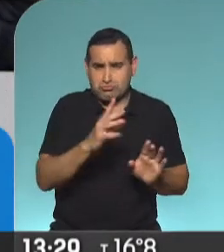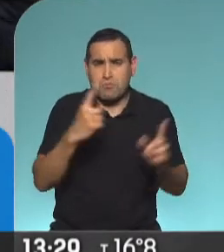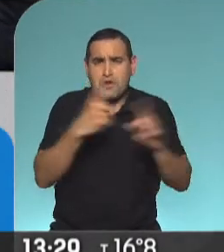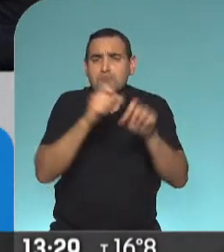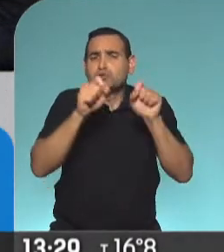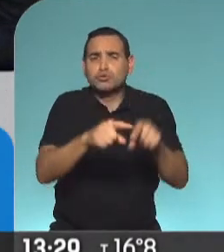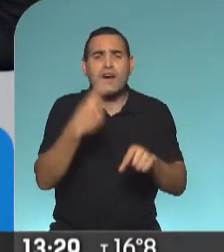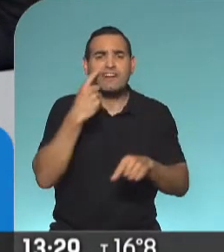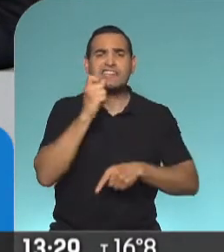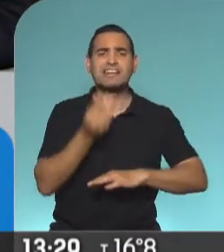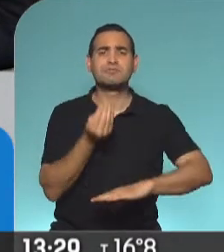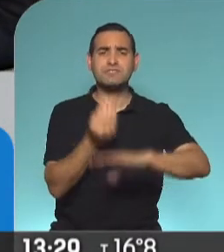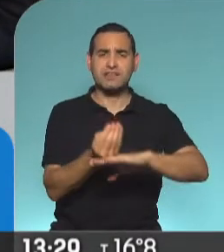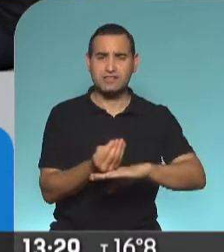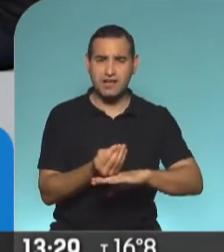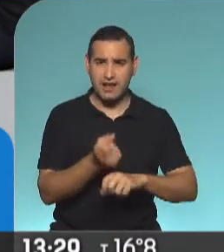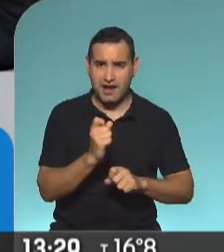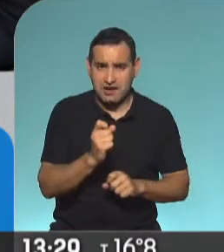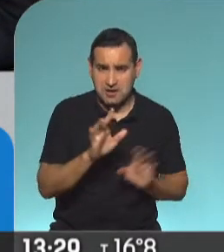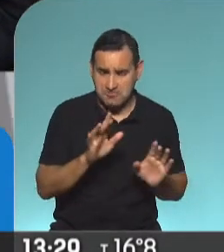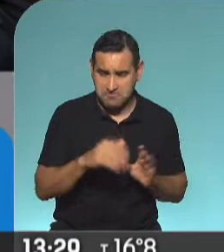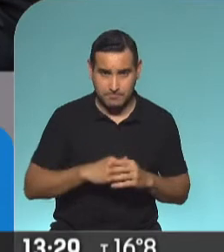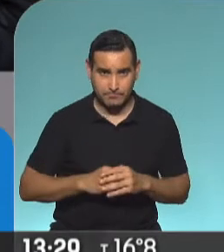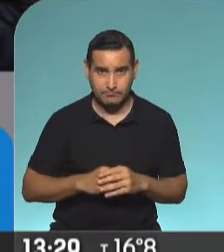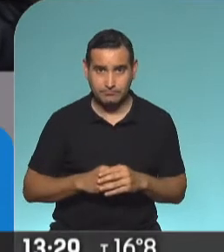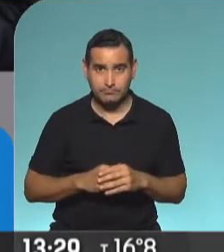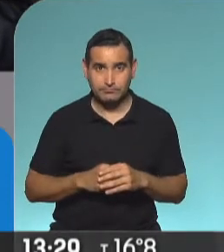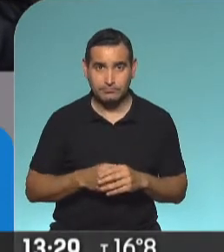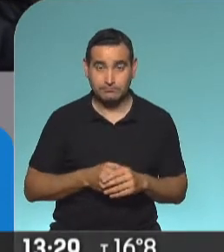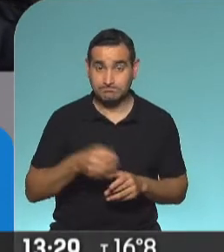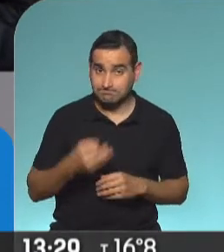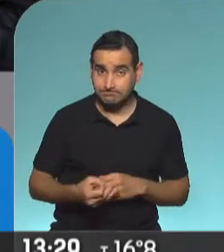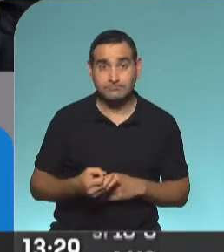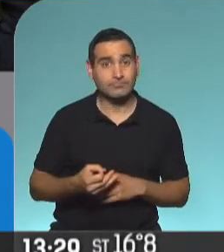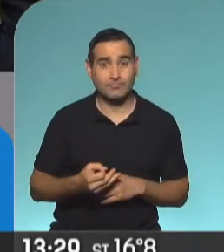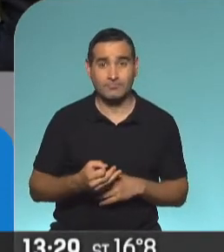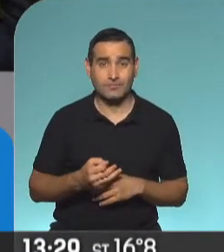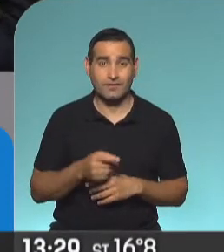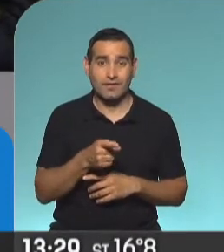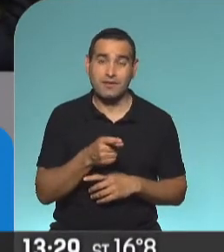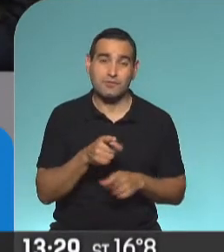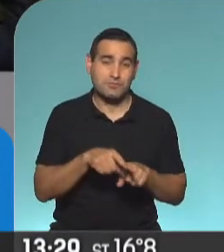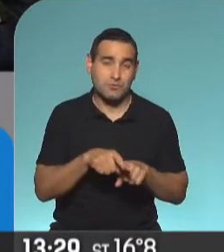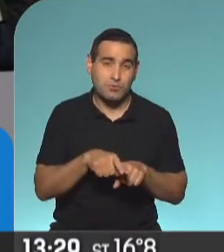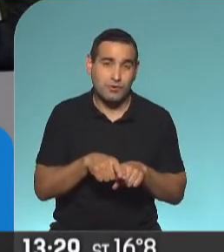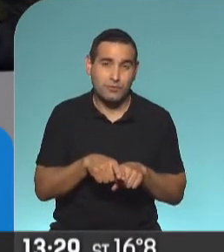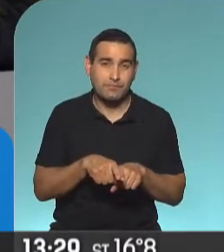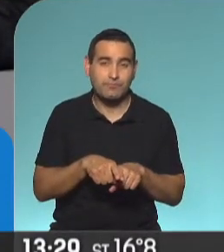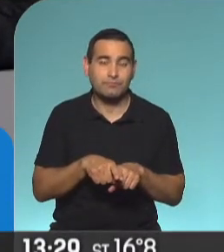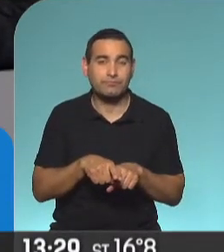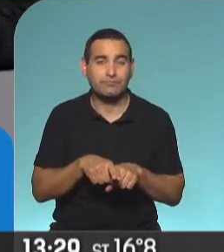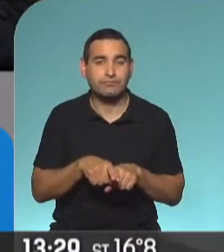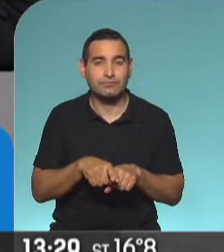es su representación, Lo cierto es que ninguno, así como ninguno de